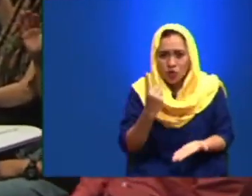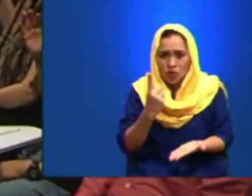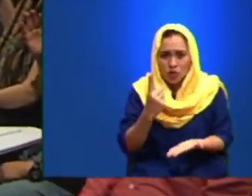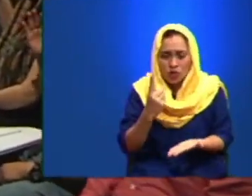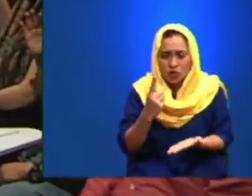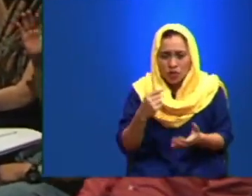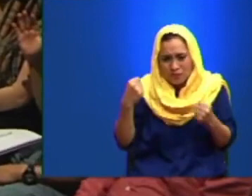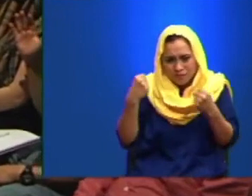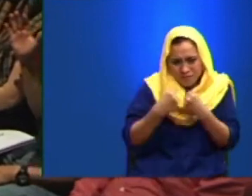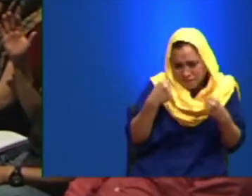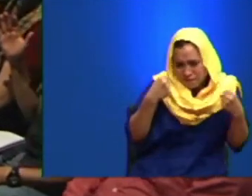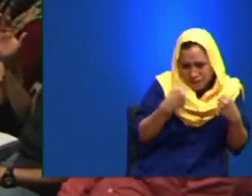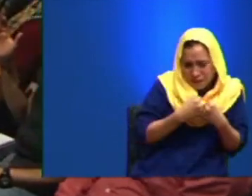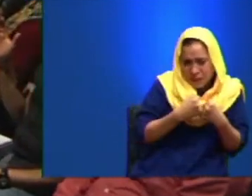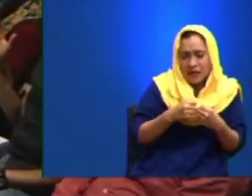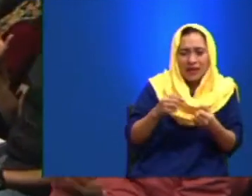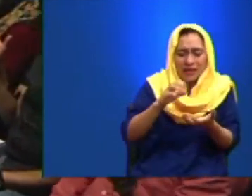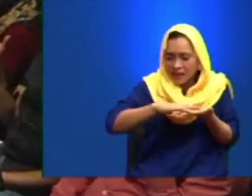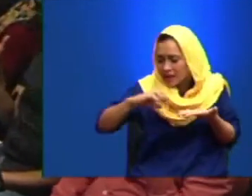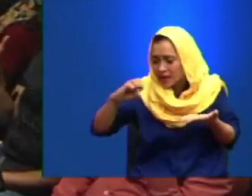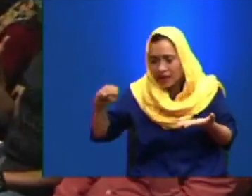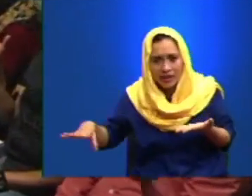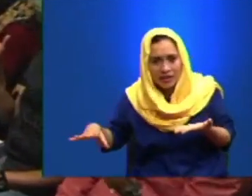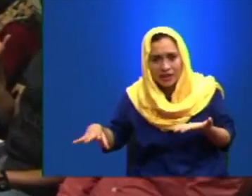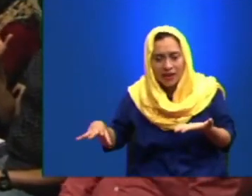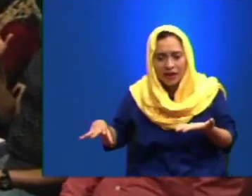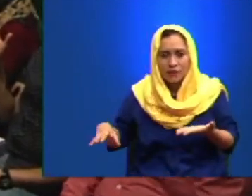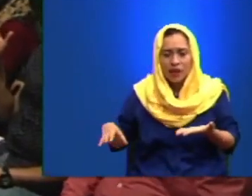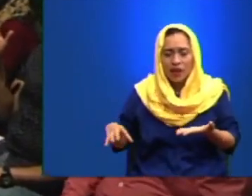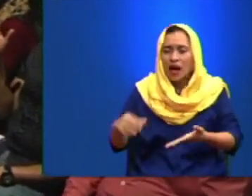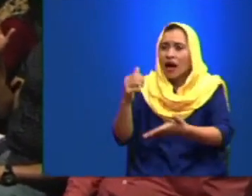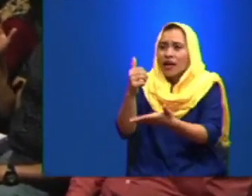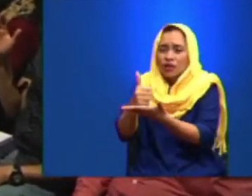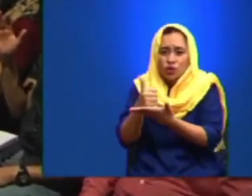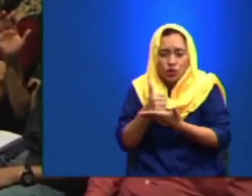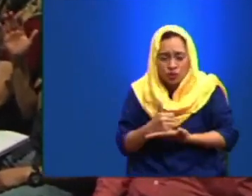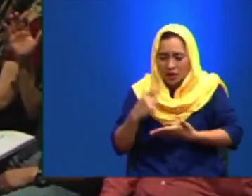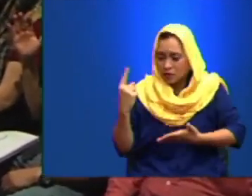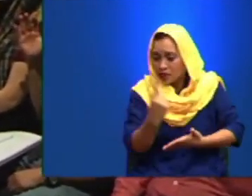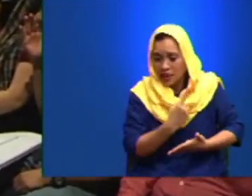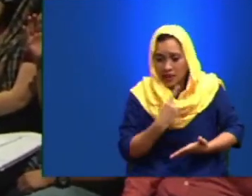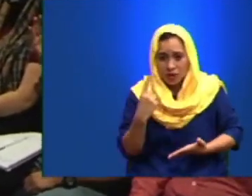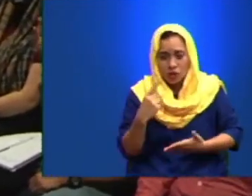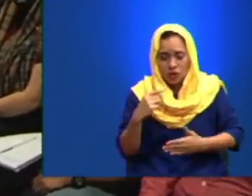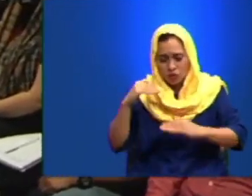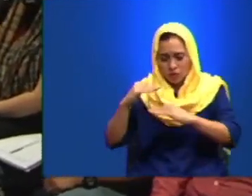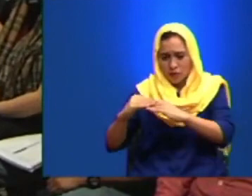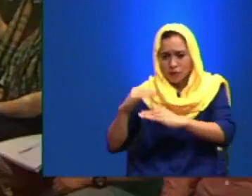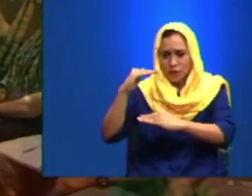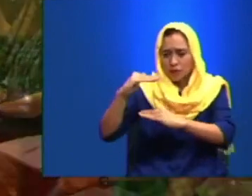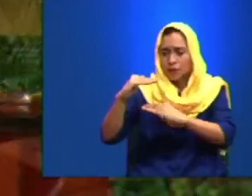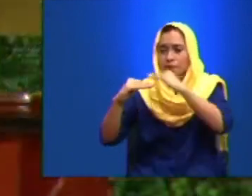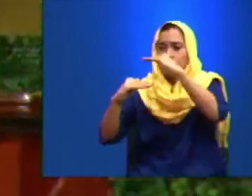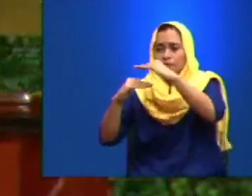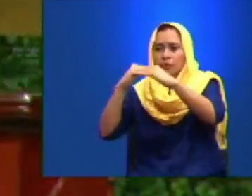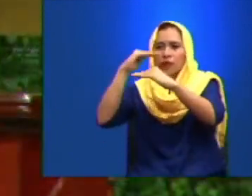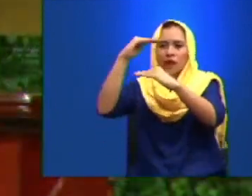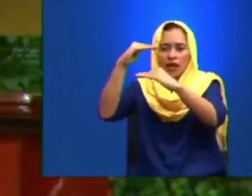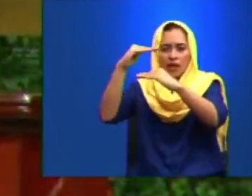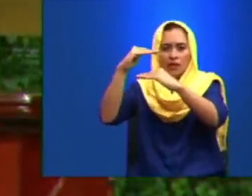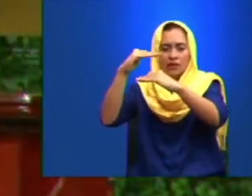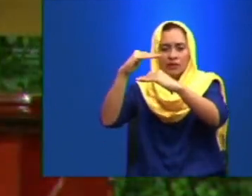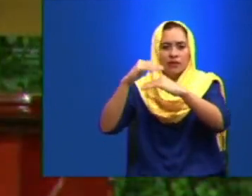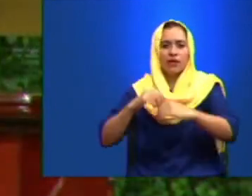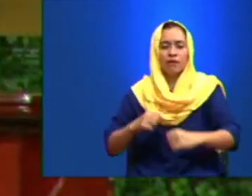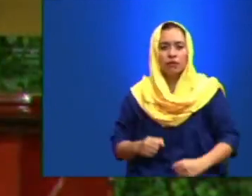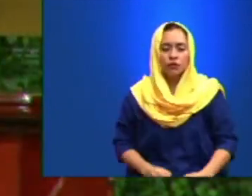en el nombre de jesús y haz que tu iglesia todos alcancemos la estatura del varón perfecto en la media la plenitud de cristo